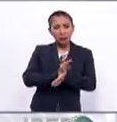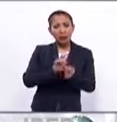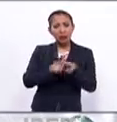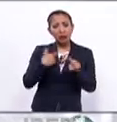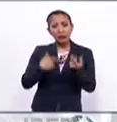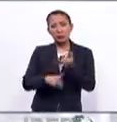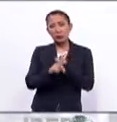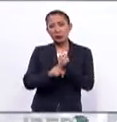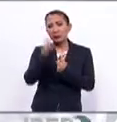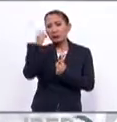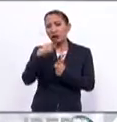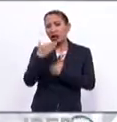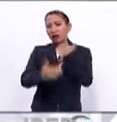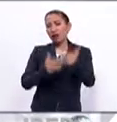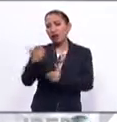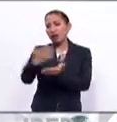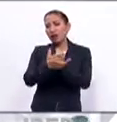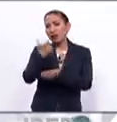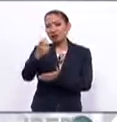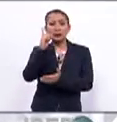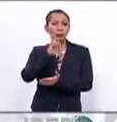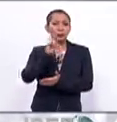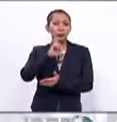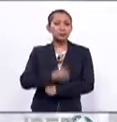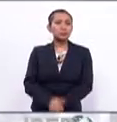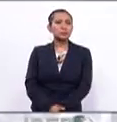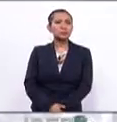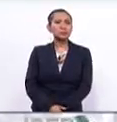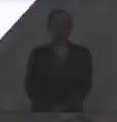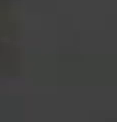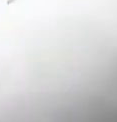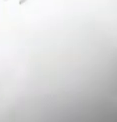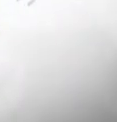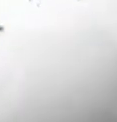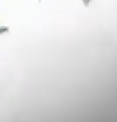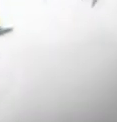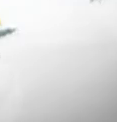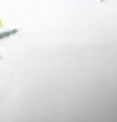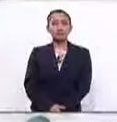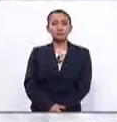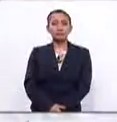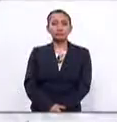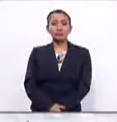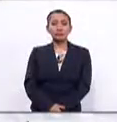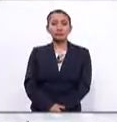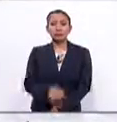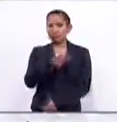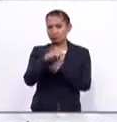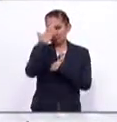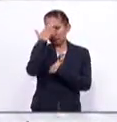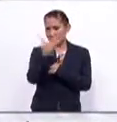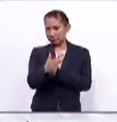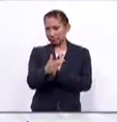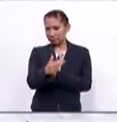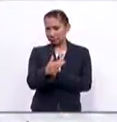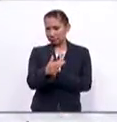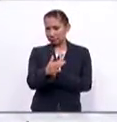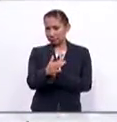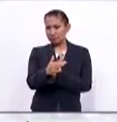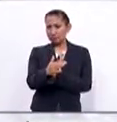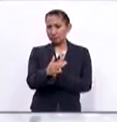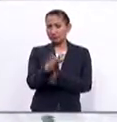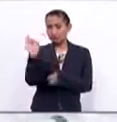y obstáculos para el desarrollo económico del sector femenino. Todos sabemos que